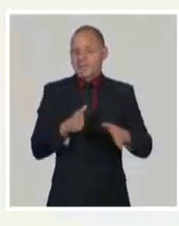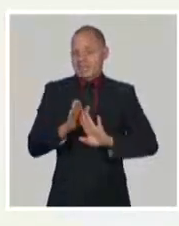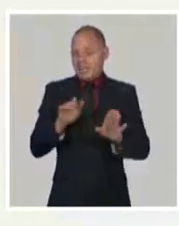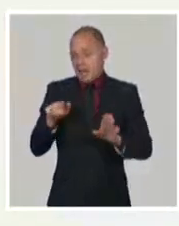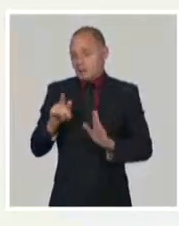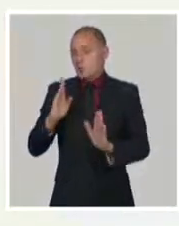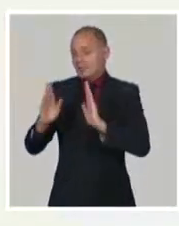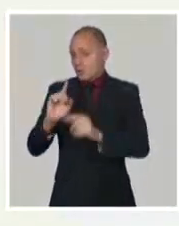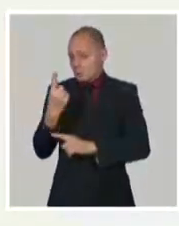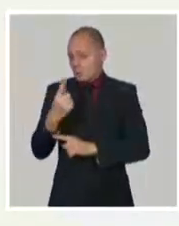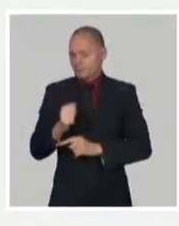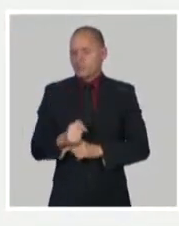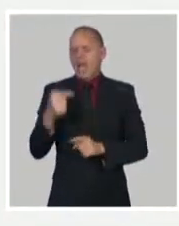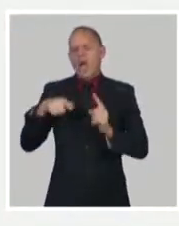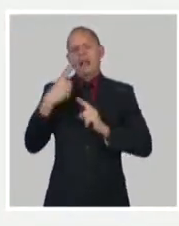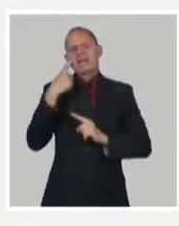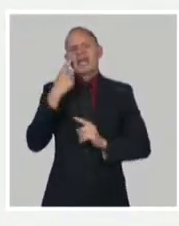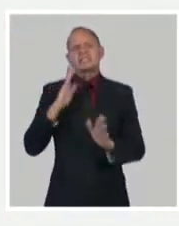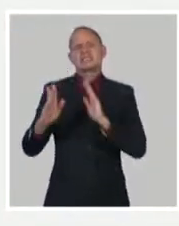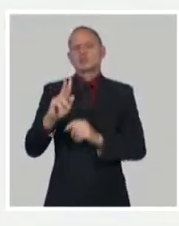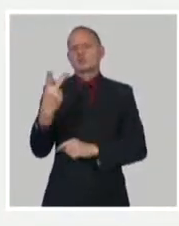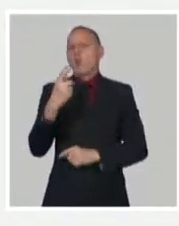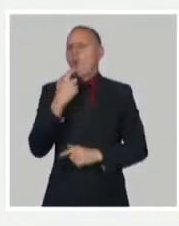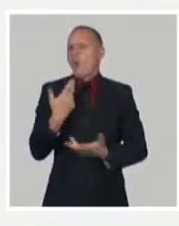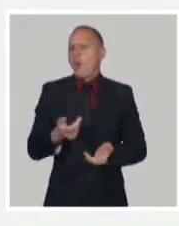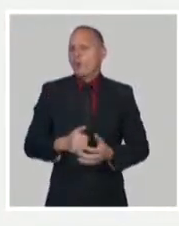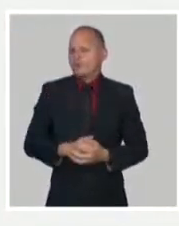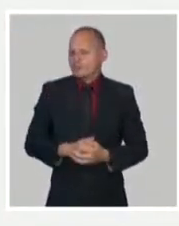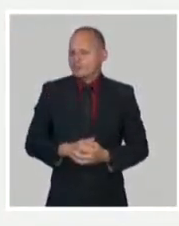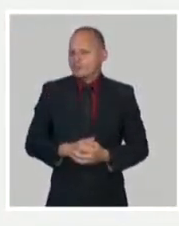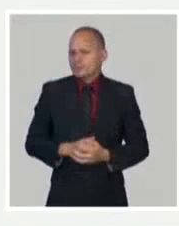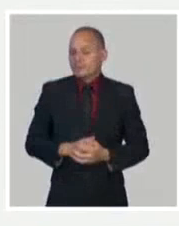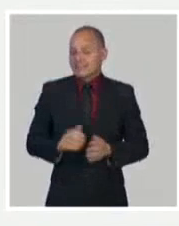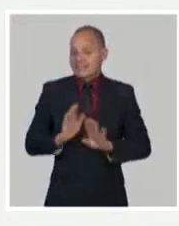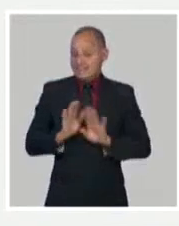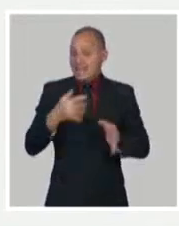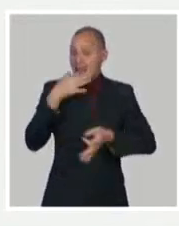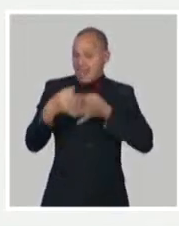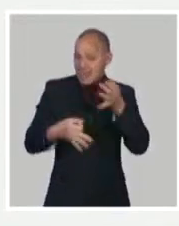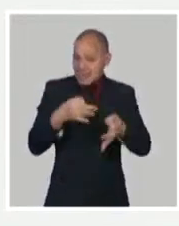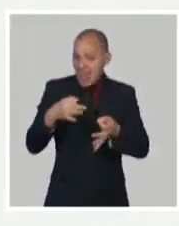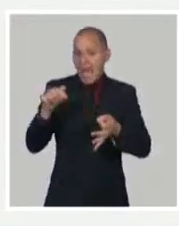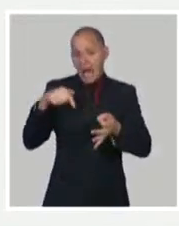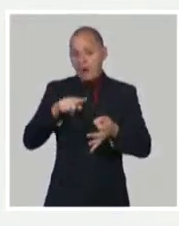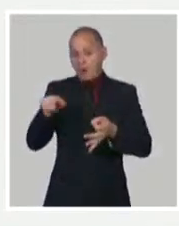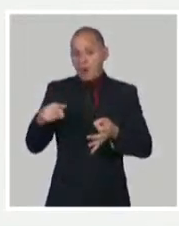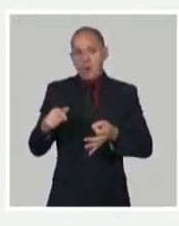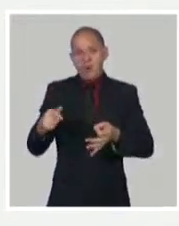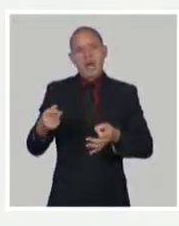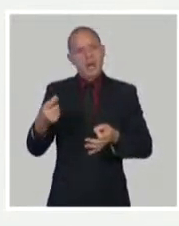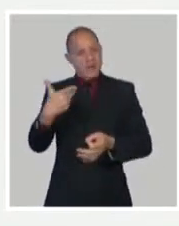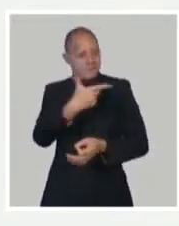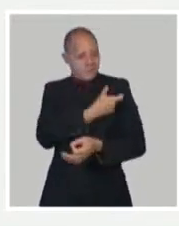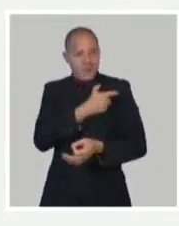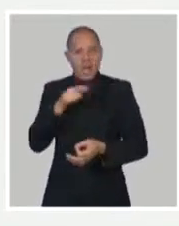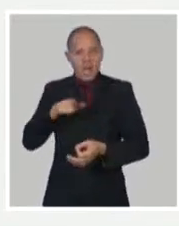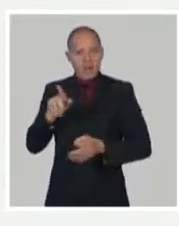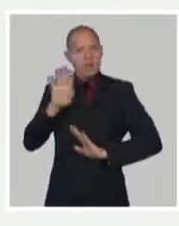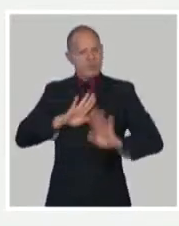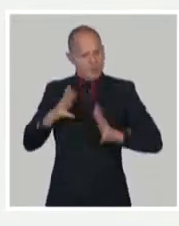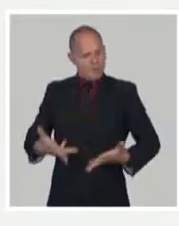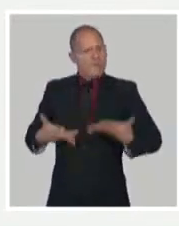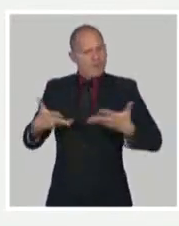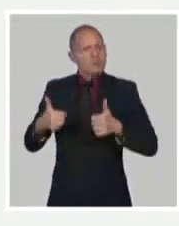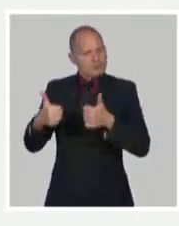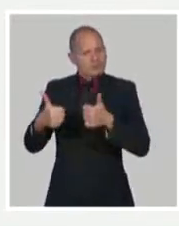explorar qué pasaba entonces con la capacidad de bloquear la llave. Y aquí hay un ensayo que se utiliza para tratar